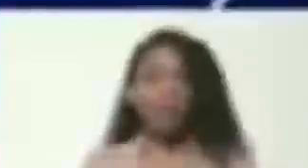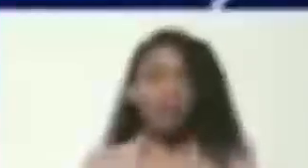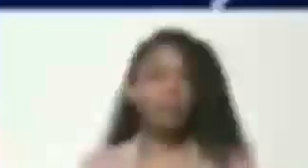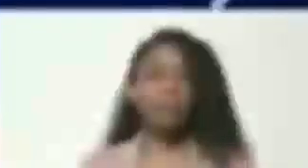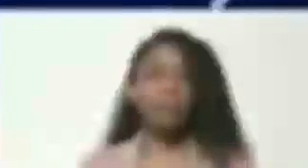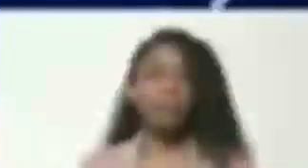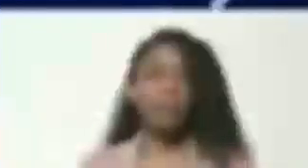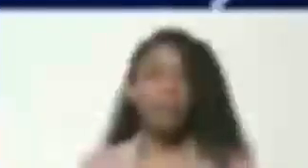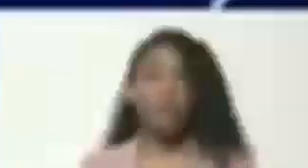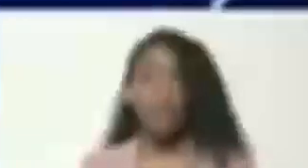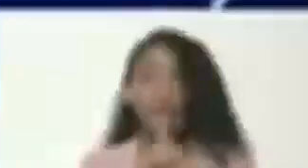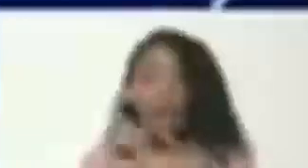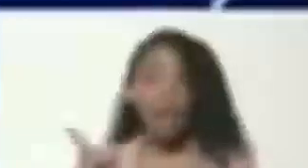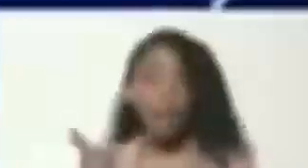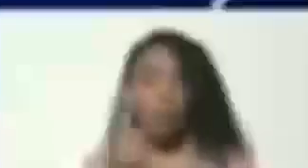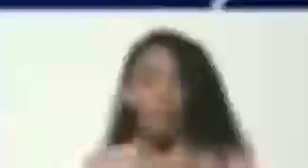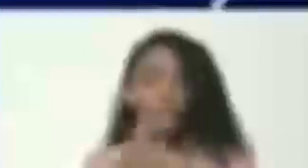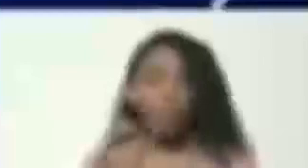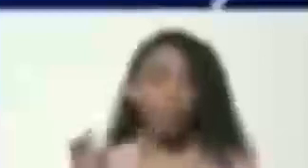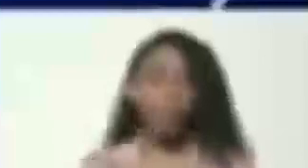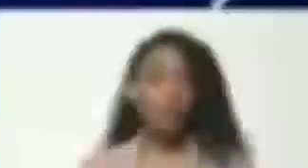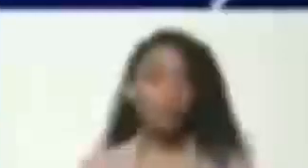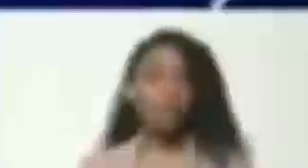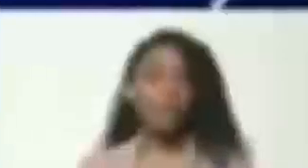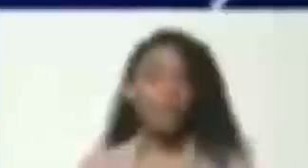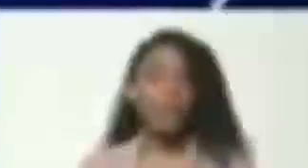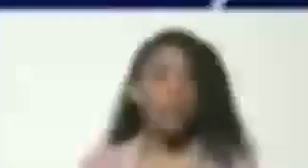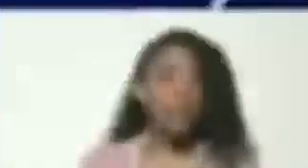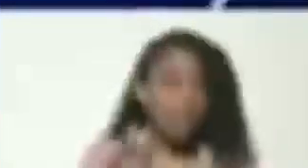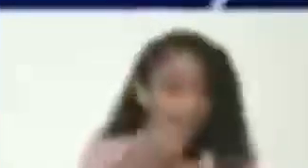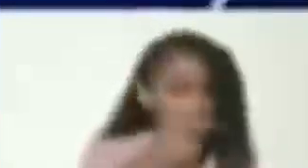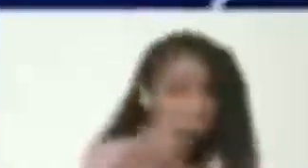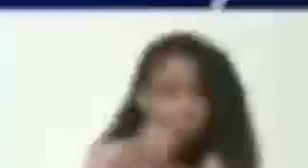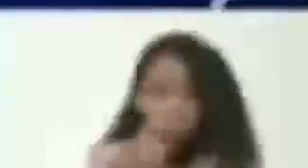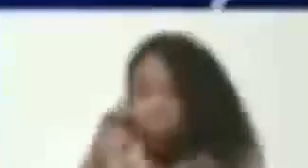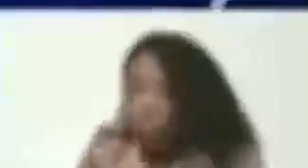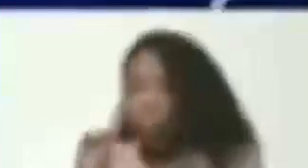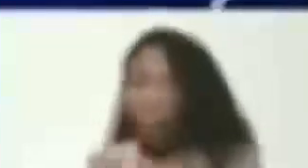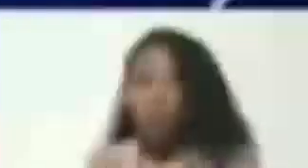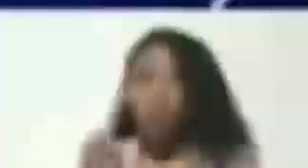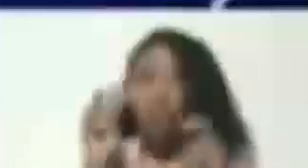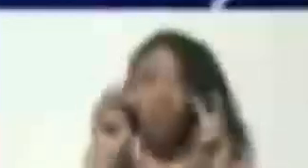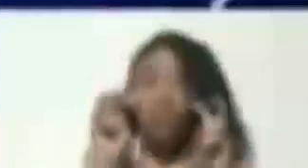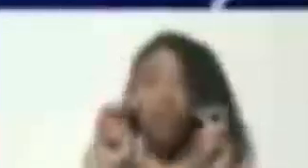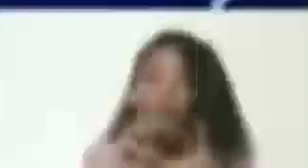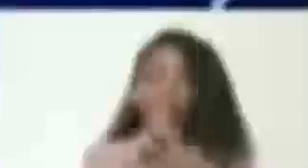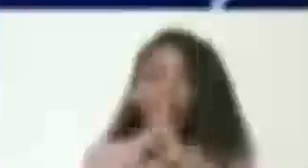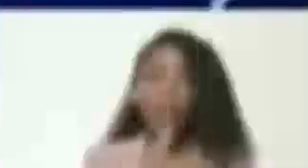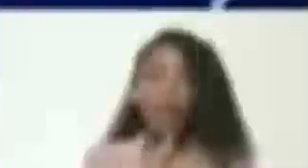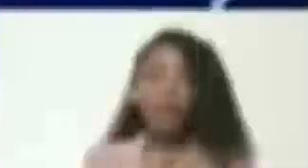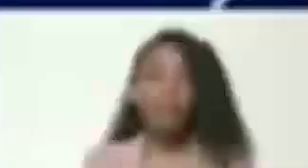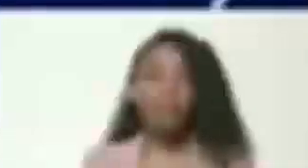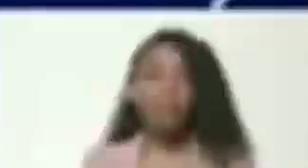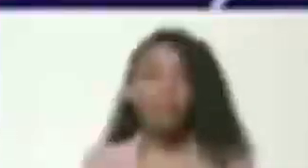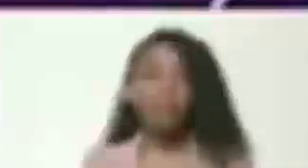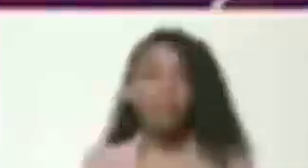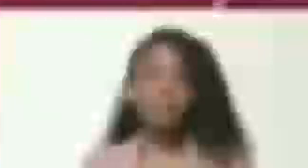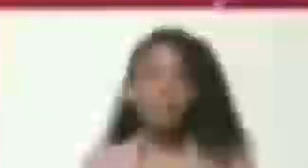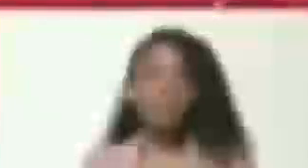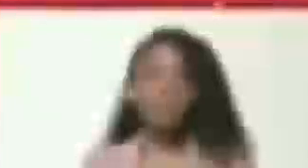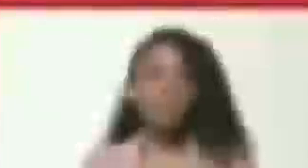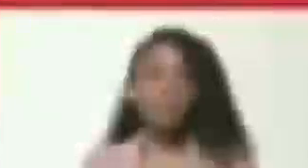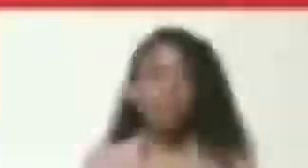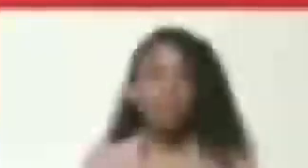petrolizar las prestaciones y de petrolizar el salario, no te llenes de muchas expectativas. Hay que esperar que esto